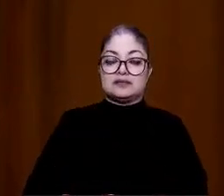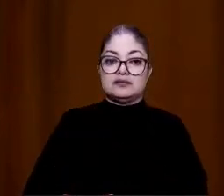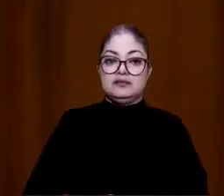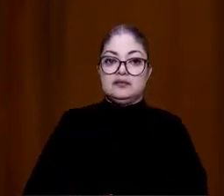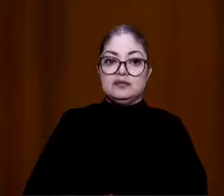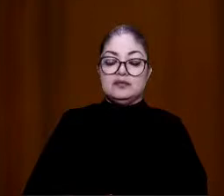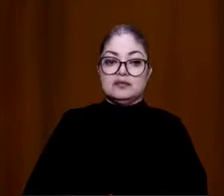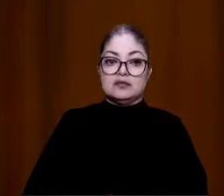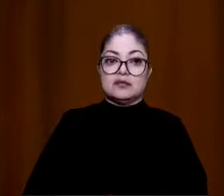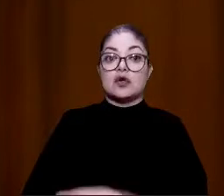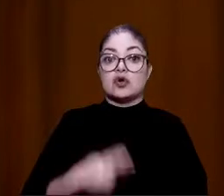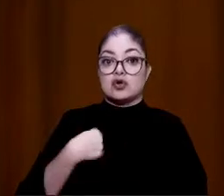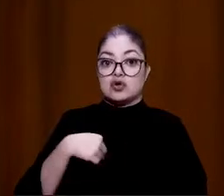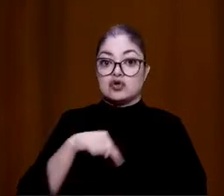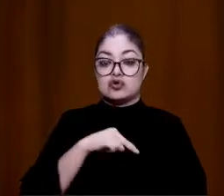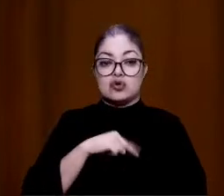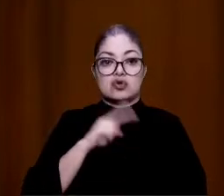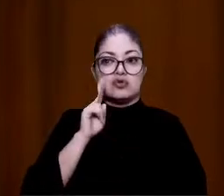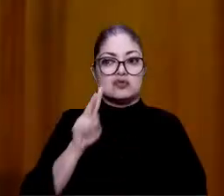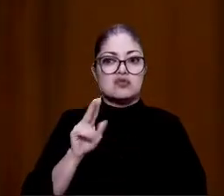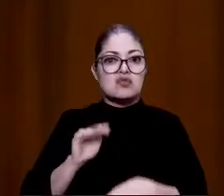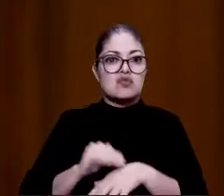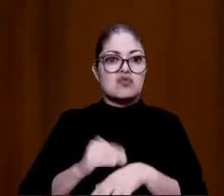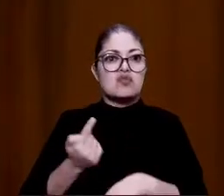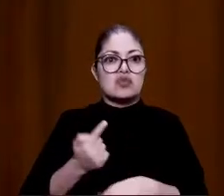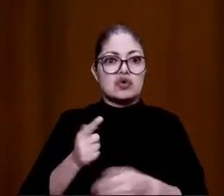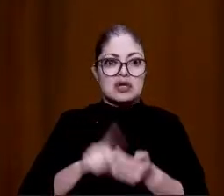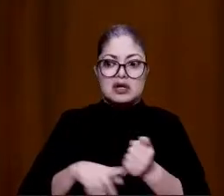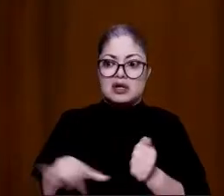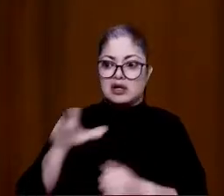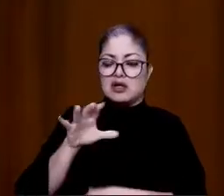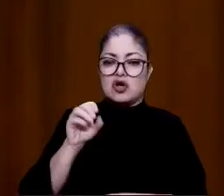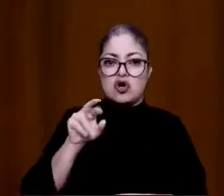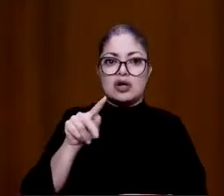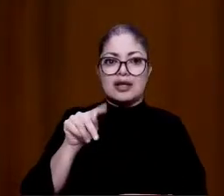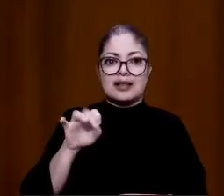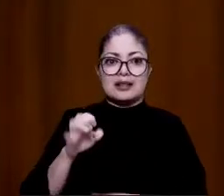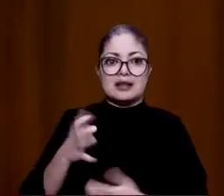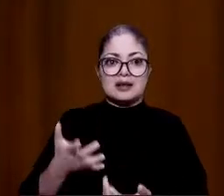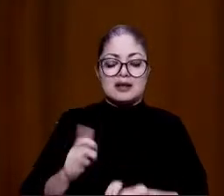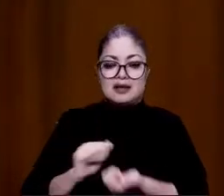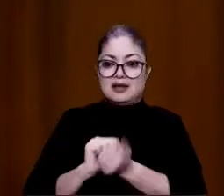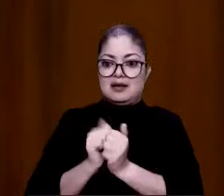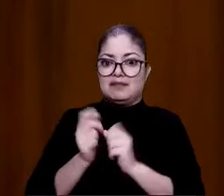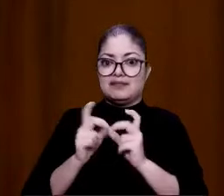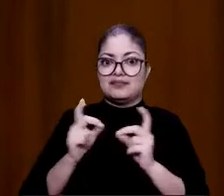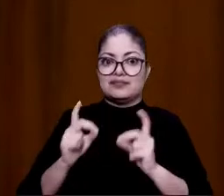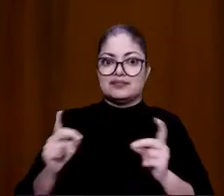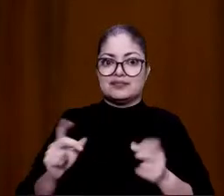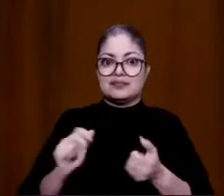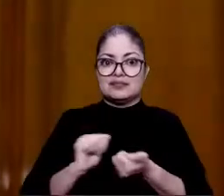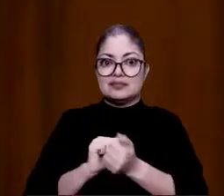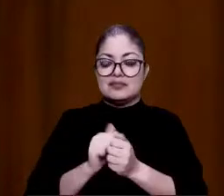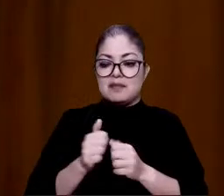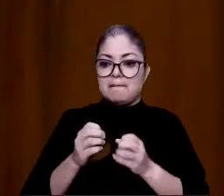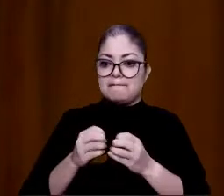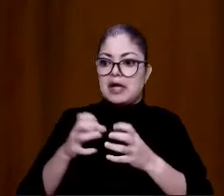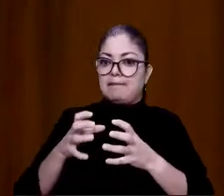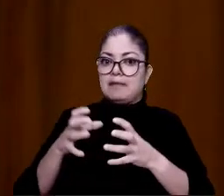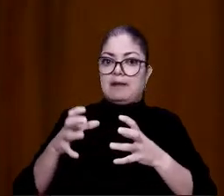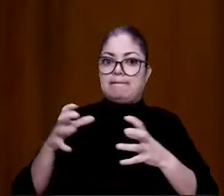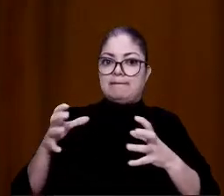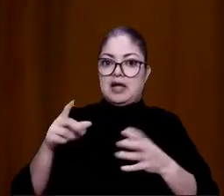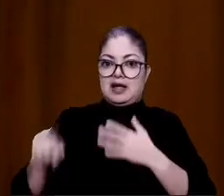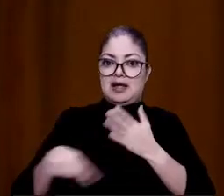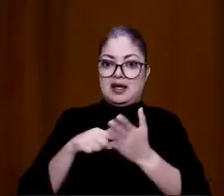Lo que hemos vislumbrado es que ¿por qué se presenta más en el oriente? Pues por la forma en la que se fue desarrollando los cascos urbanos de las poblaciones en el